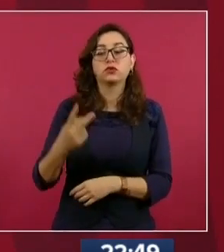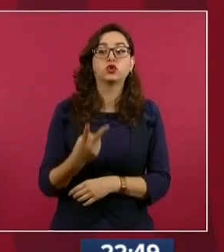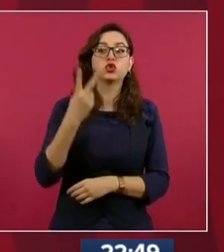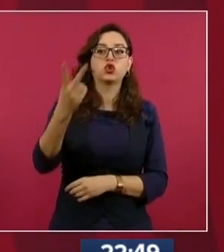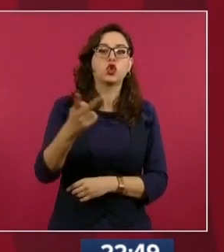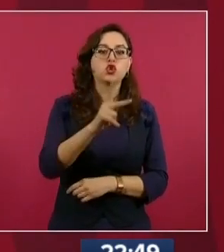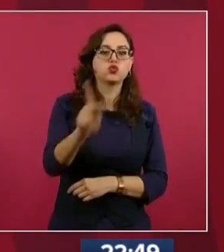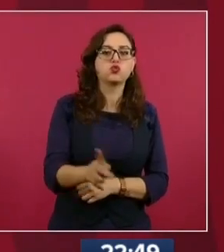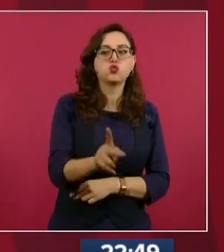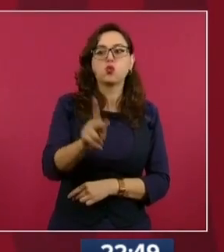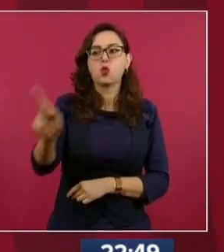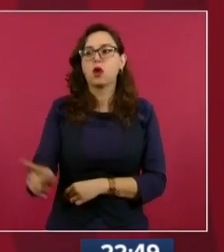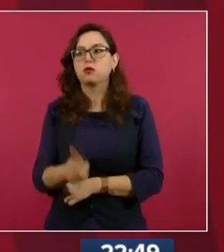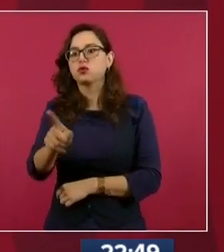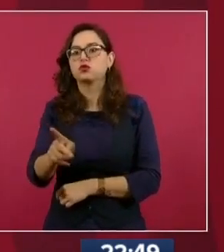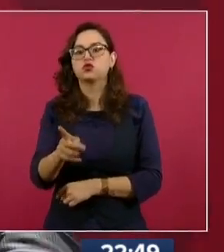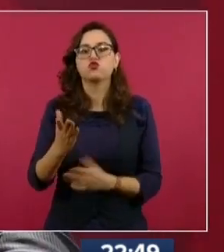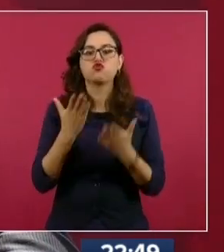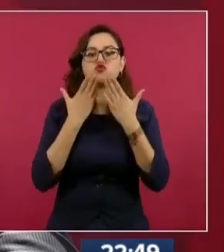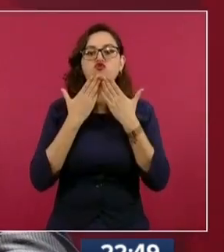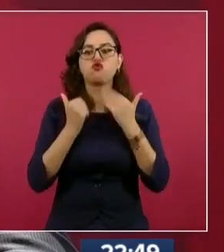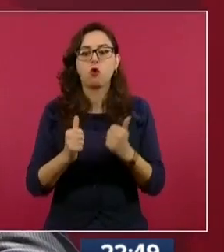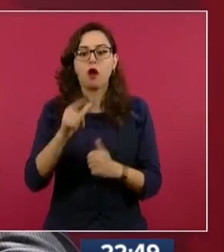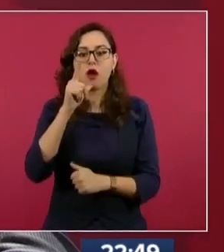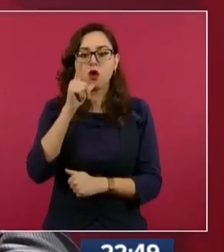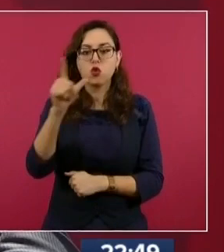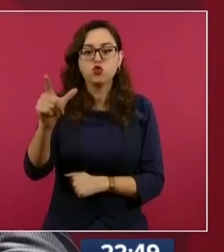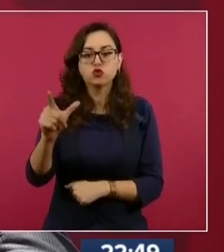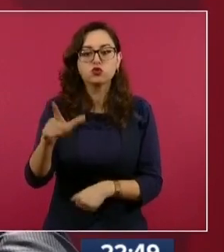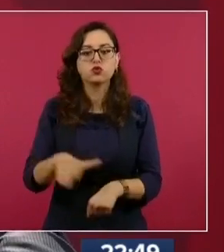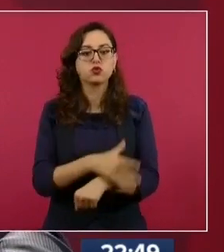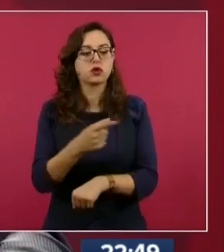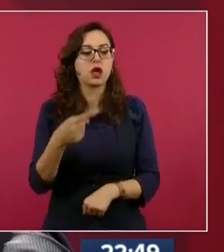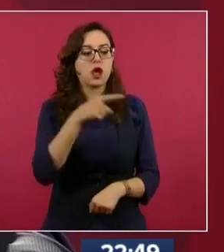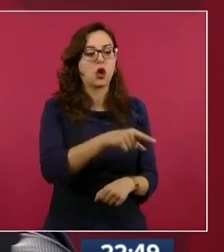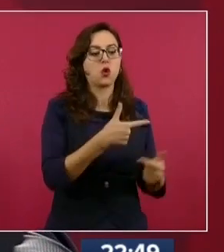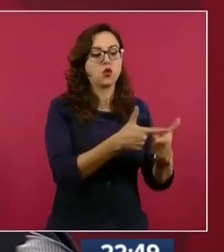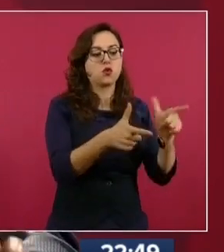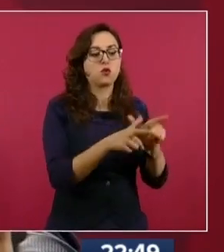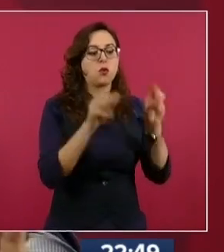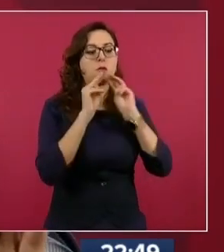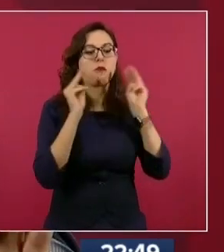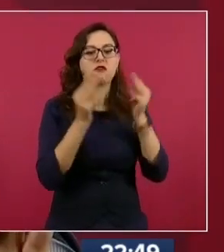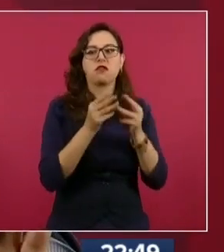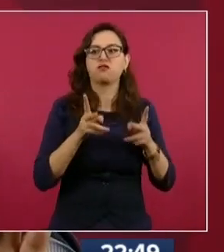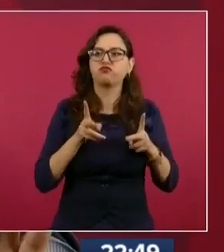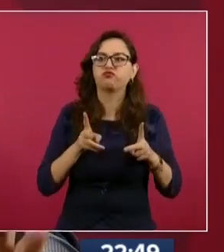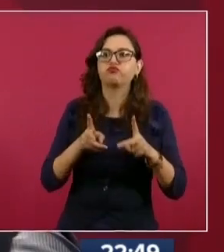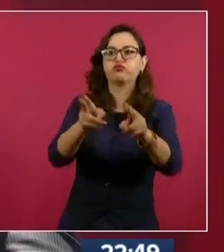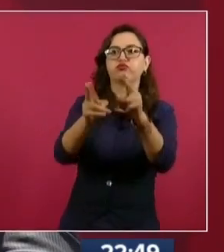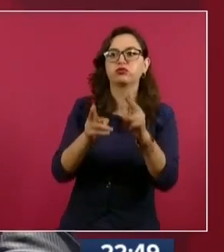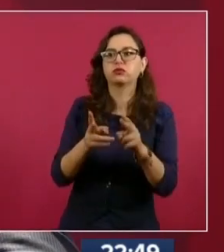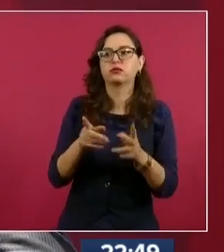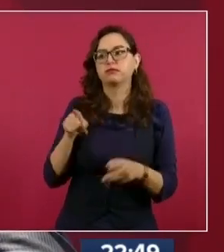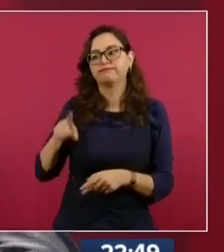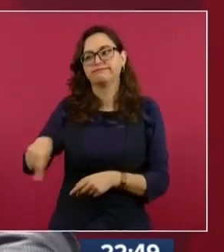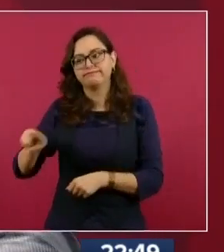habido cortes como represalias de uno de los grupos. Todo esto se